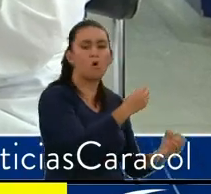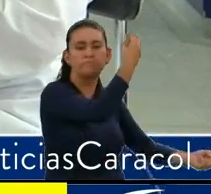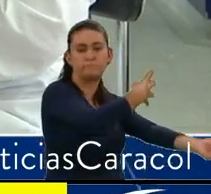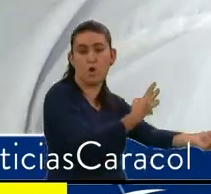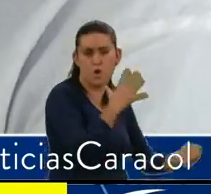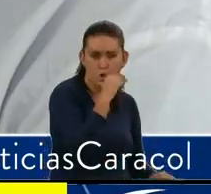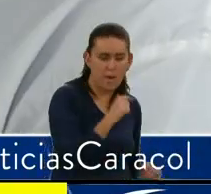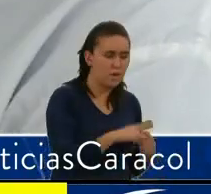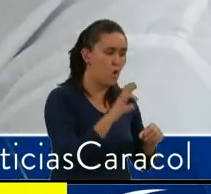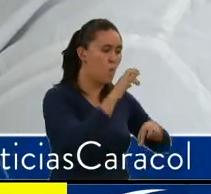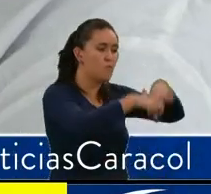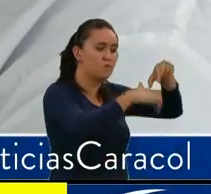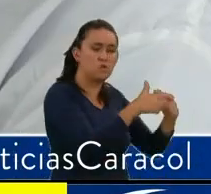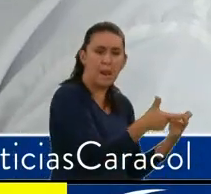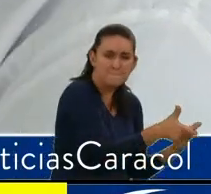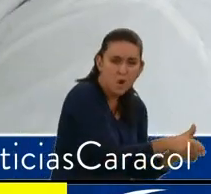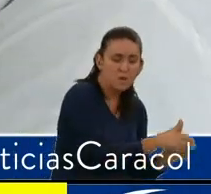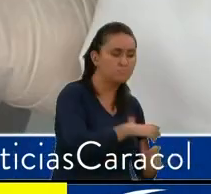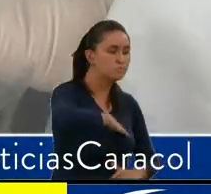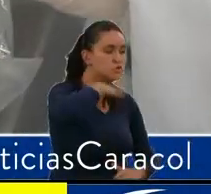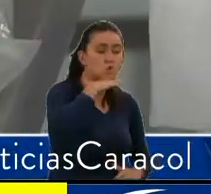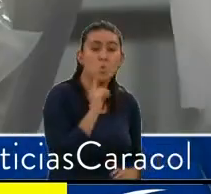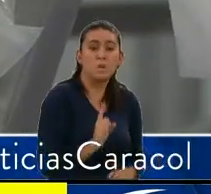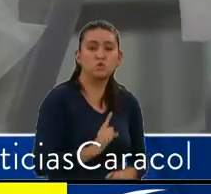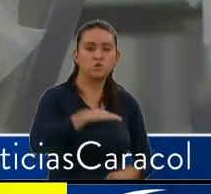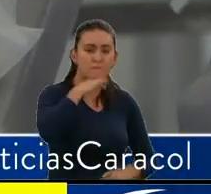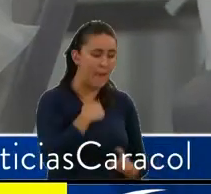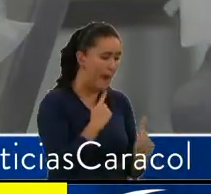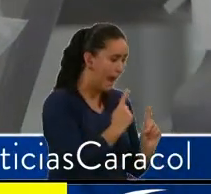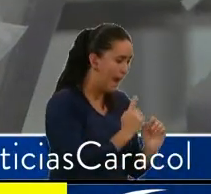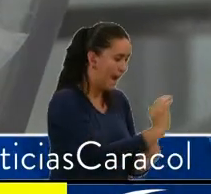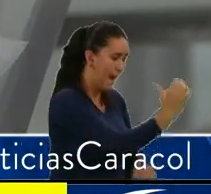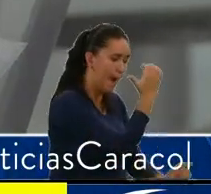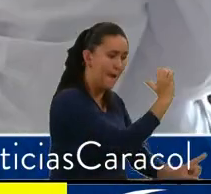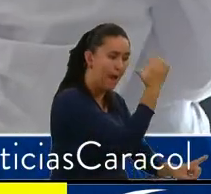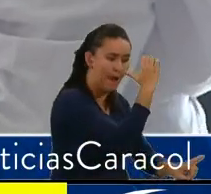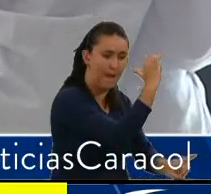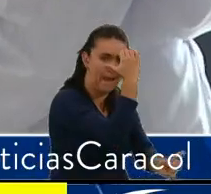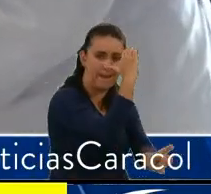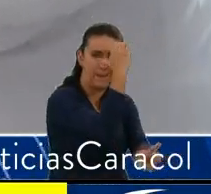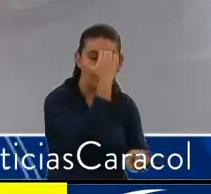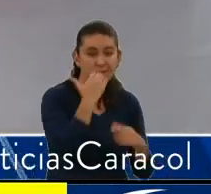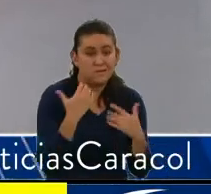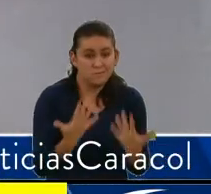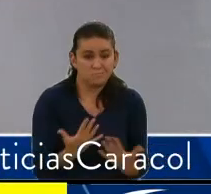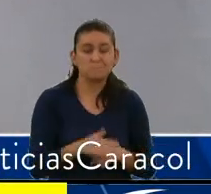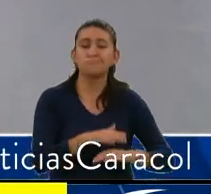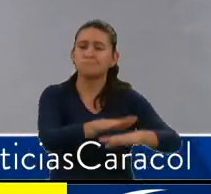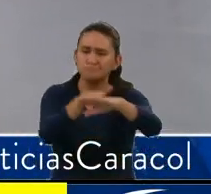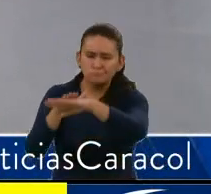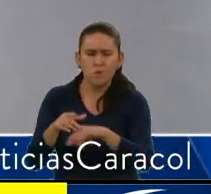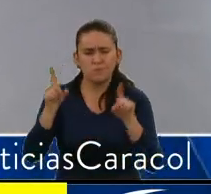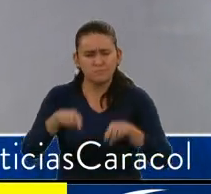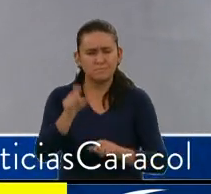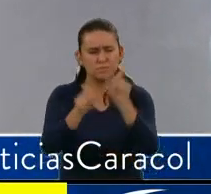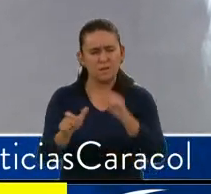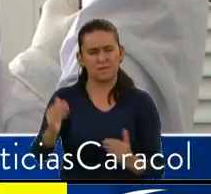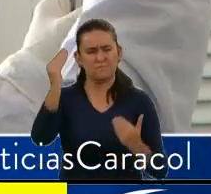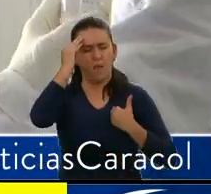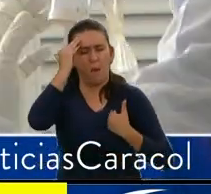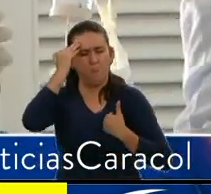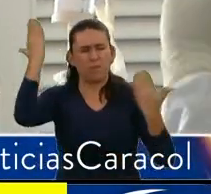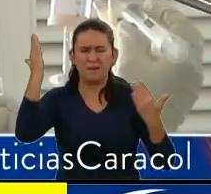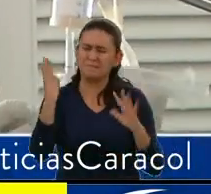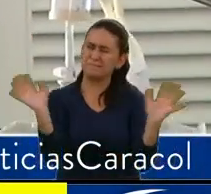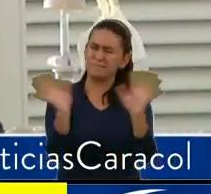o no hay el suficiente personal de la salud que pueda atenderlas. La indisciplina sin duda ha llamado la atención de las autoridades